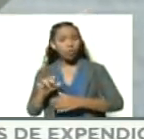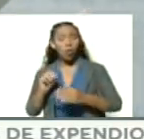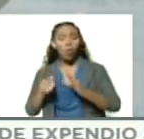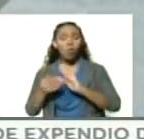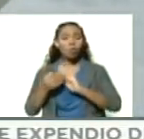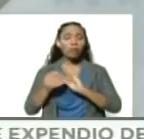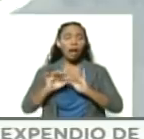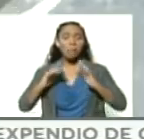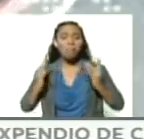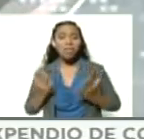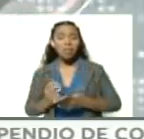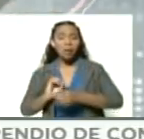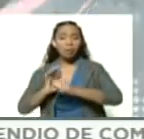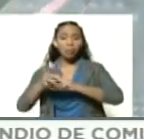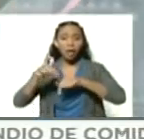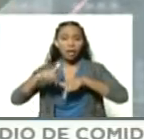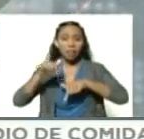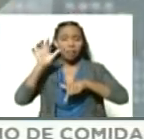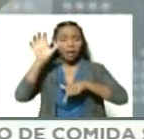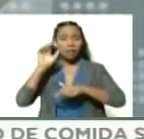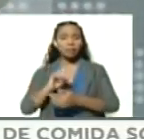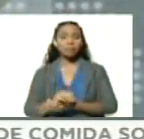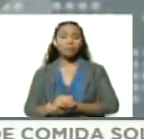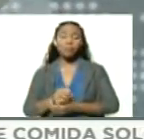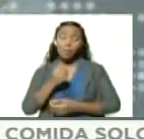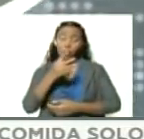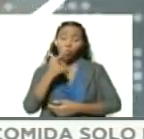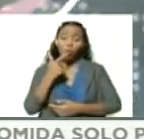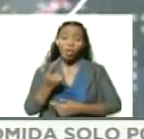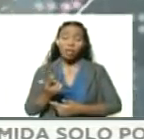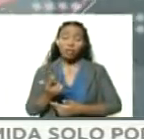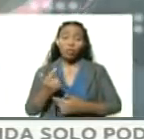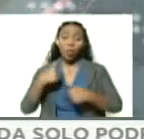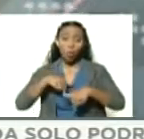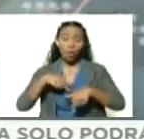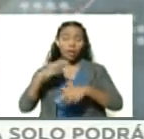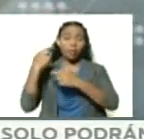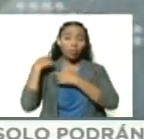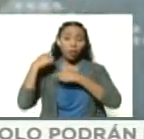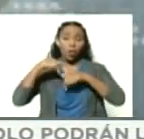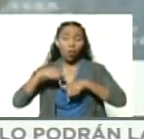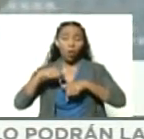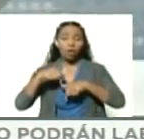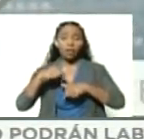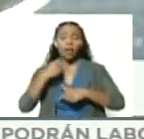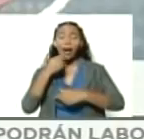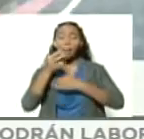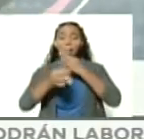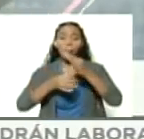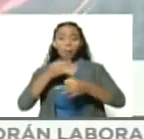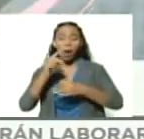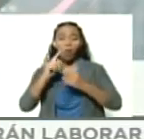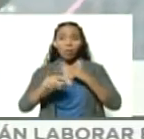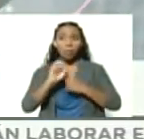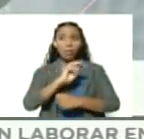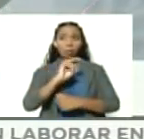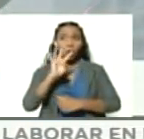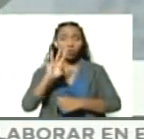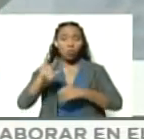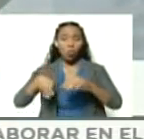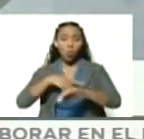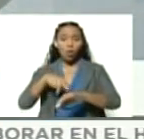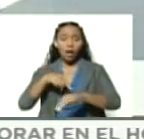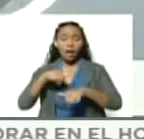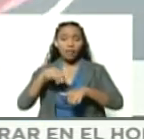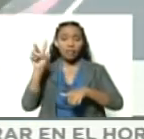del COVID-19 en nuestro país. Y bueno, como lo has dicho, me corresponde esta noche a mí dar el parte de las últimas 24 horas